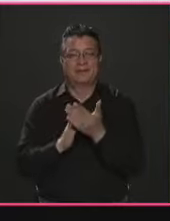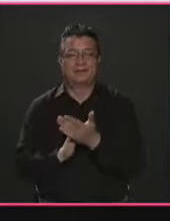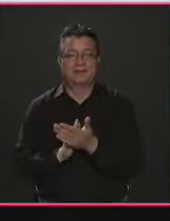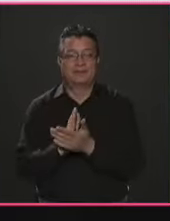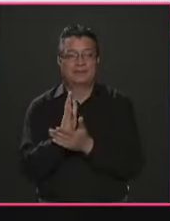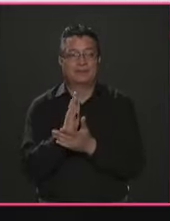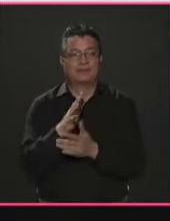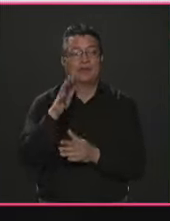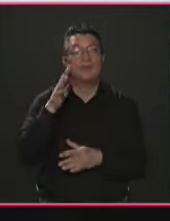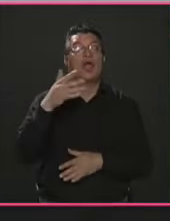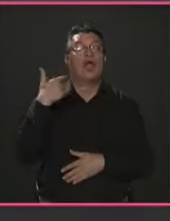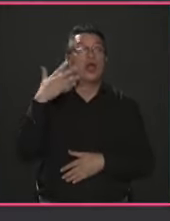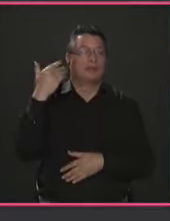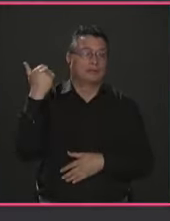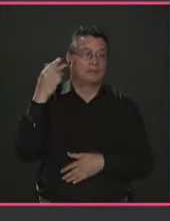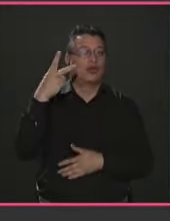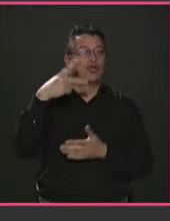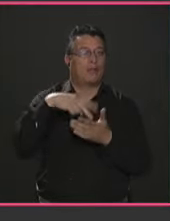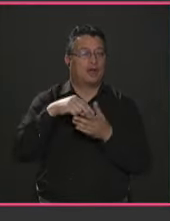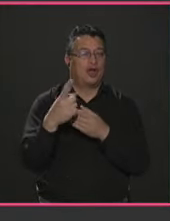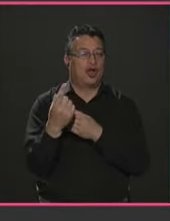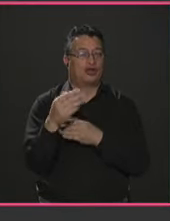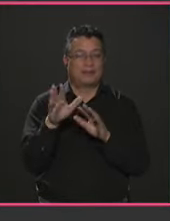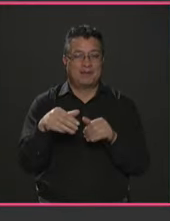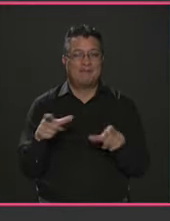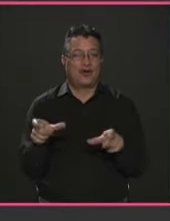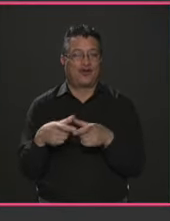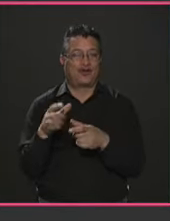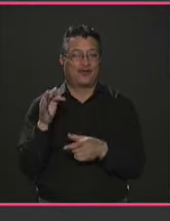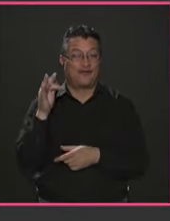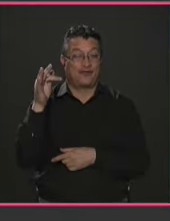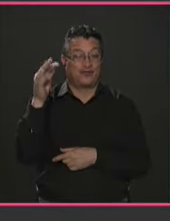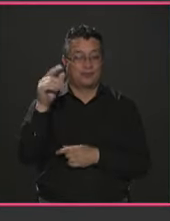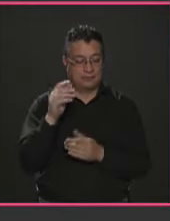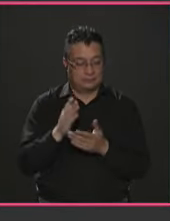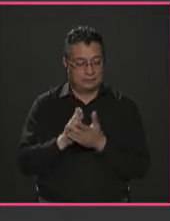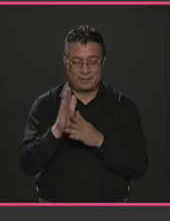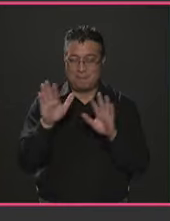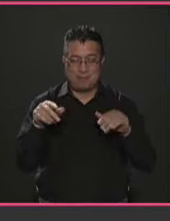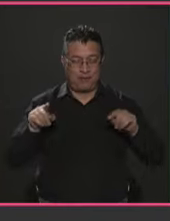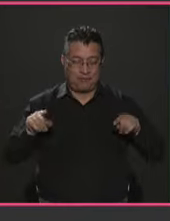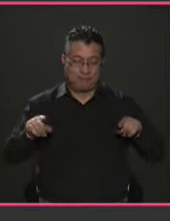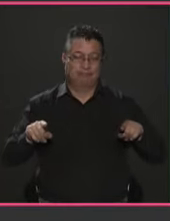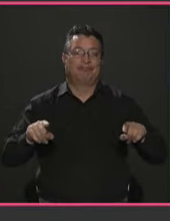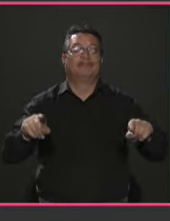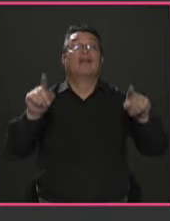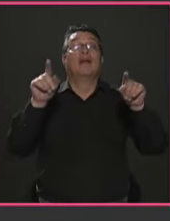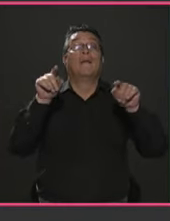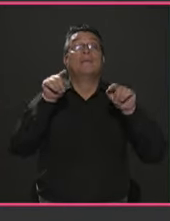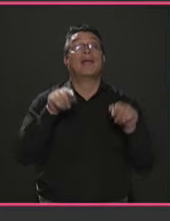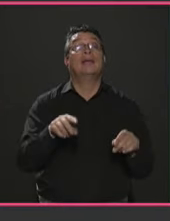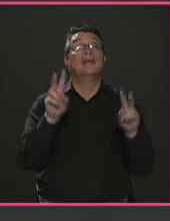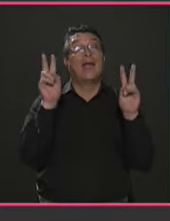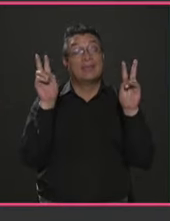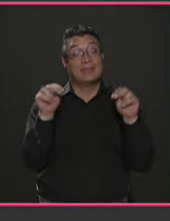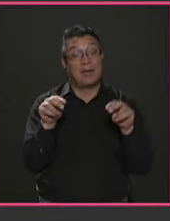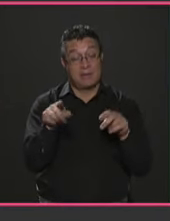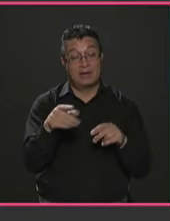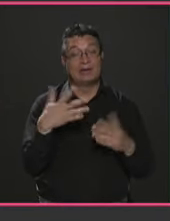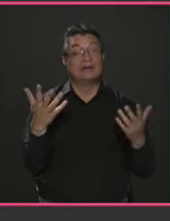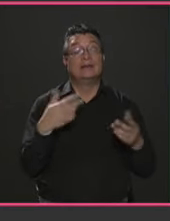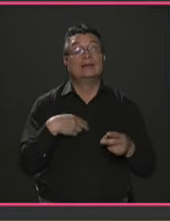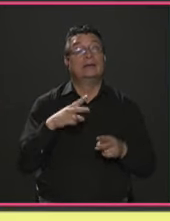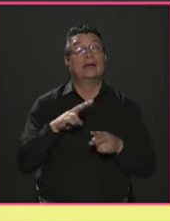congreso futuro o sea 2011 por ahí empezamos a trabajar en esta temática y una de las cosas que